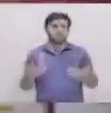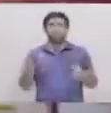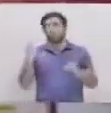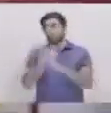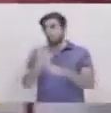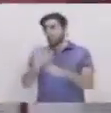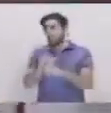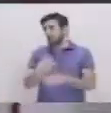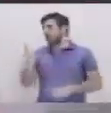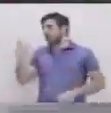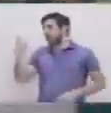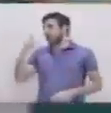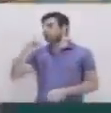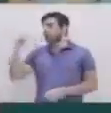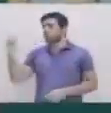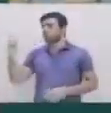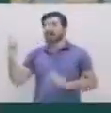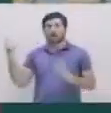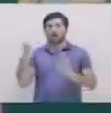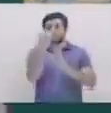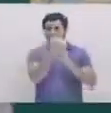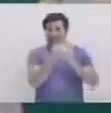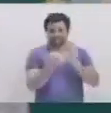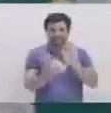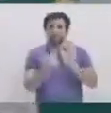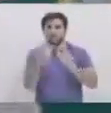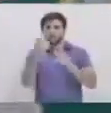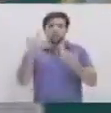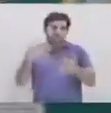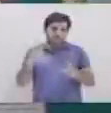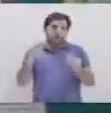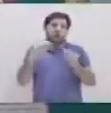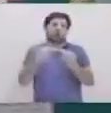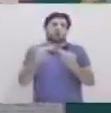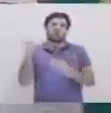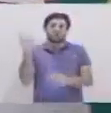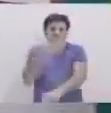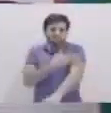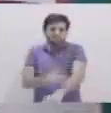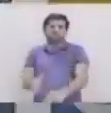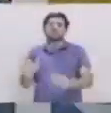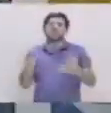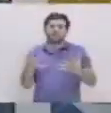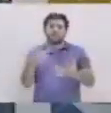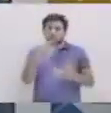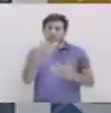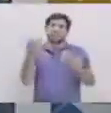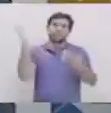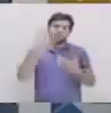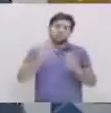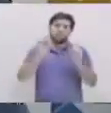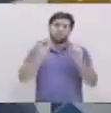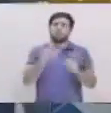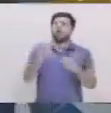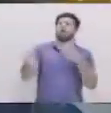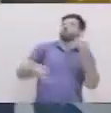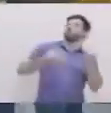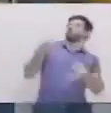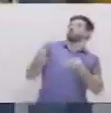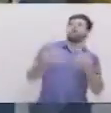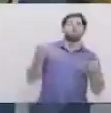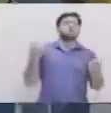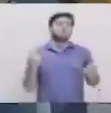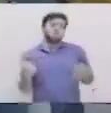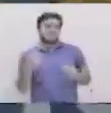Por ejemplo, ¿qué te representaba cada uno de estos símbolos? Y ahora ya lo puedes explicar a las demás personas. Lauren, muchísimas gracias. Ya para